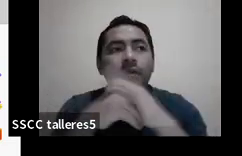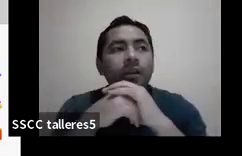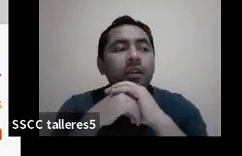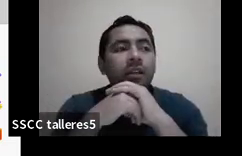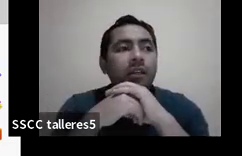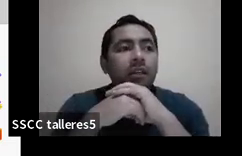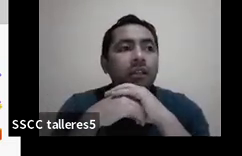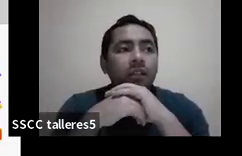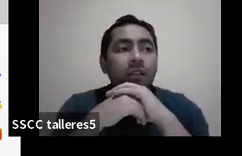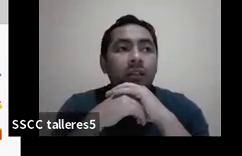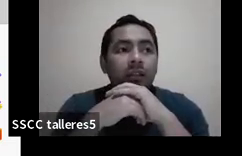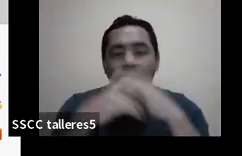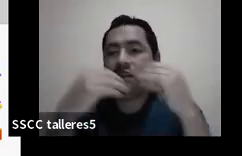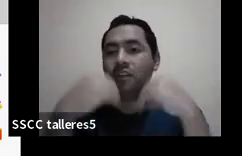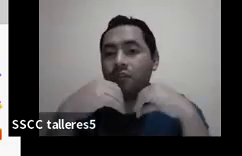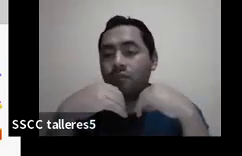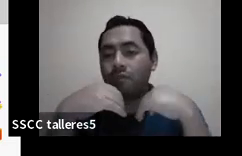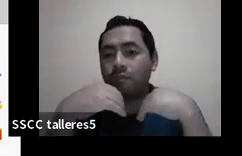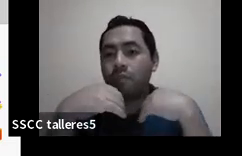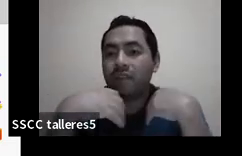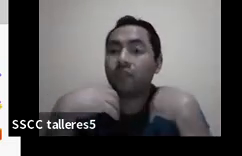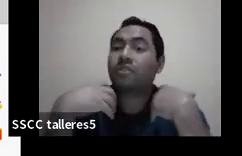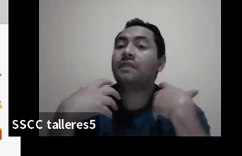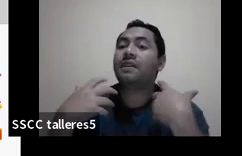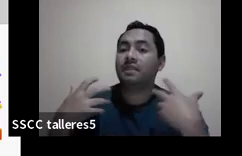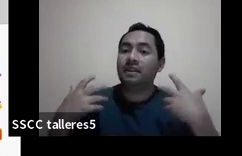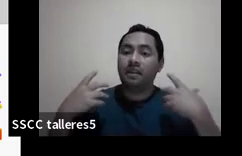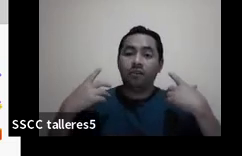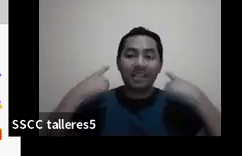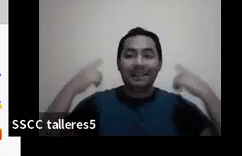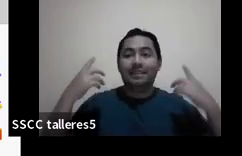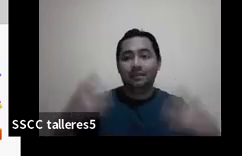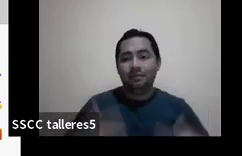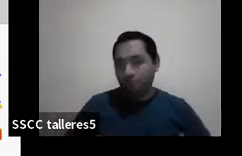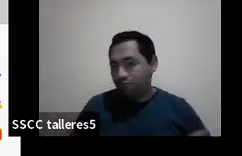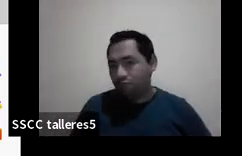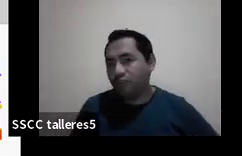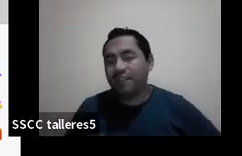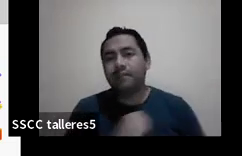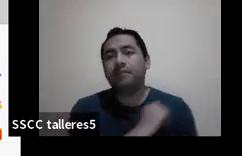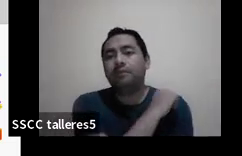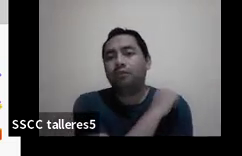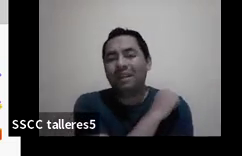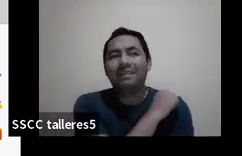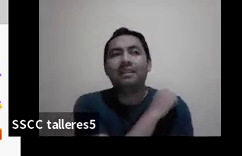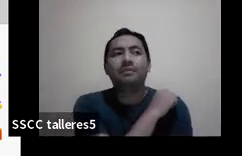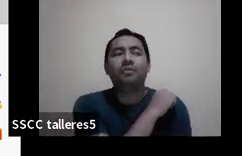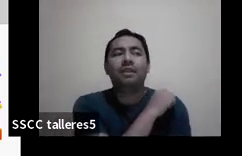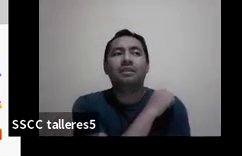un hijo y el niño puede concebirse oyente, ¿no? Oyente.